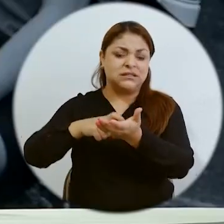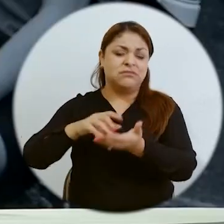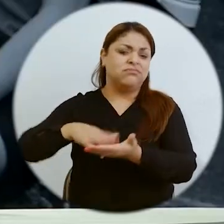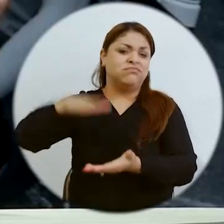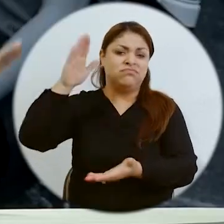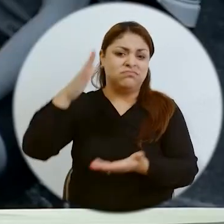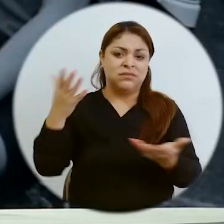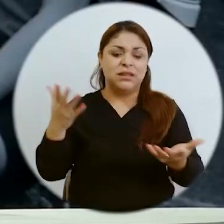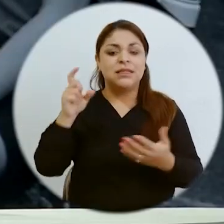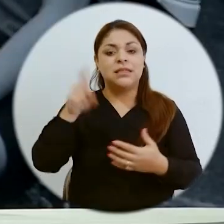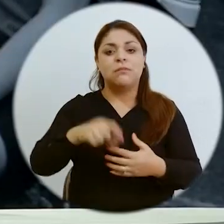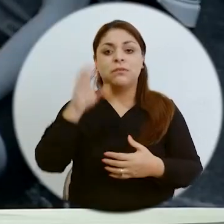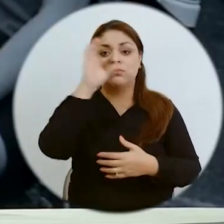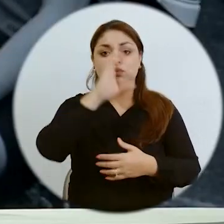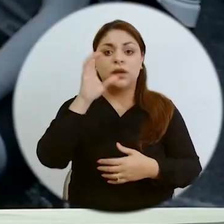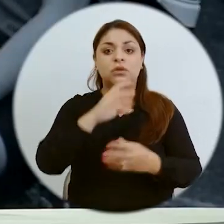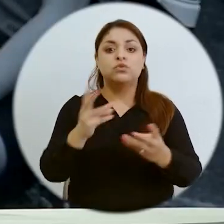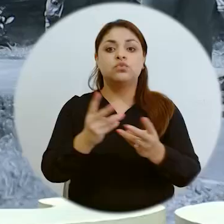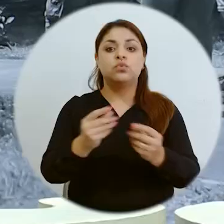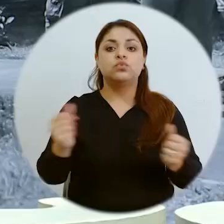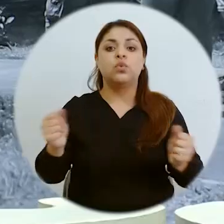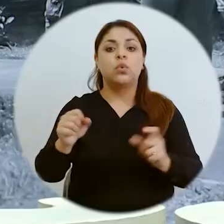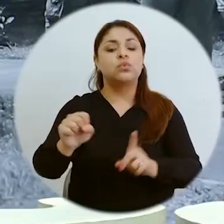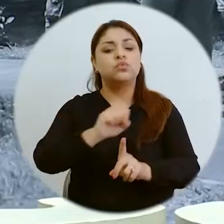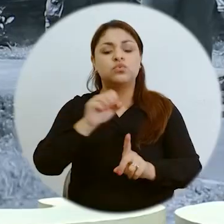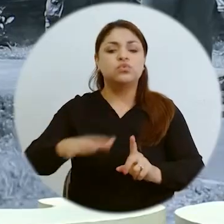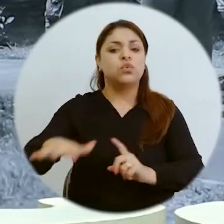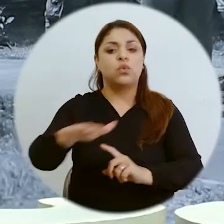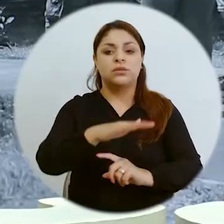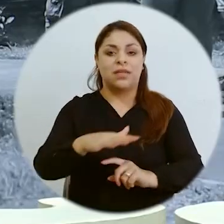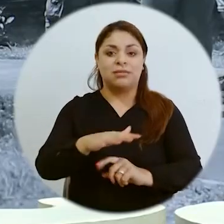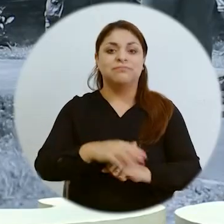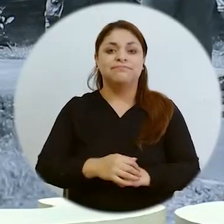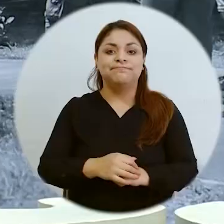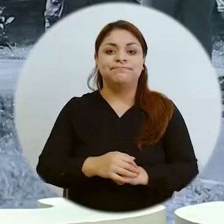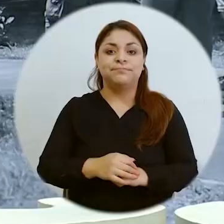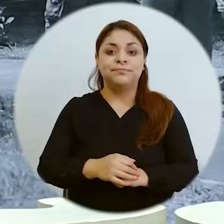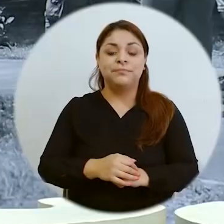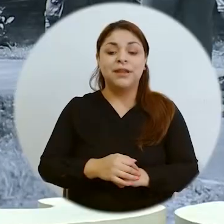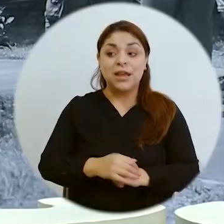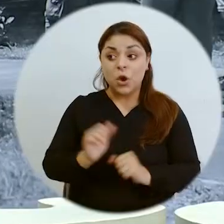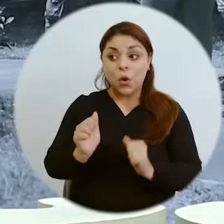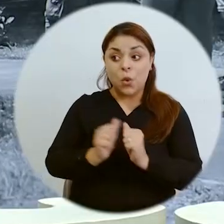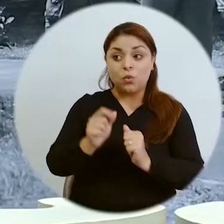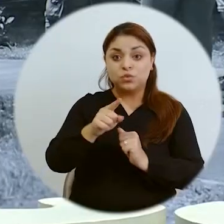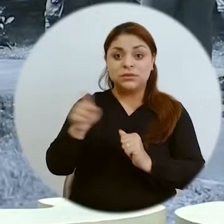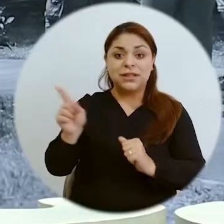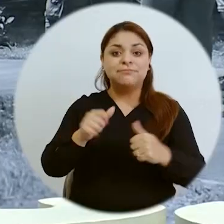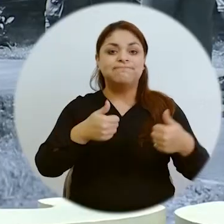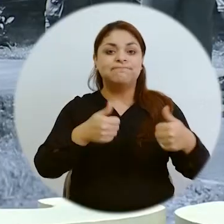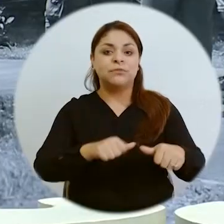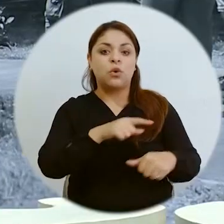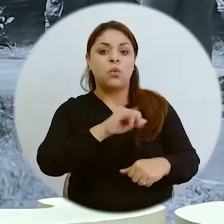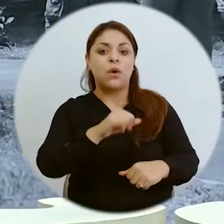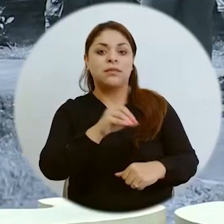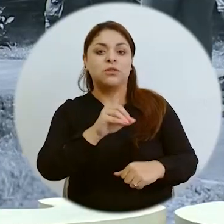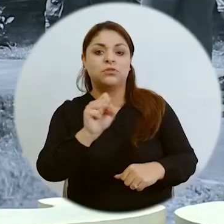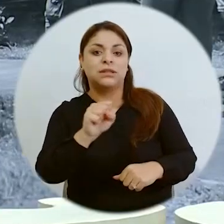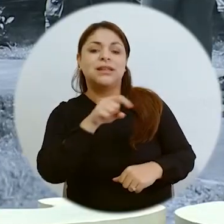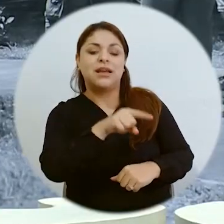solución a la sociedad entera. Con ustedes coincide Juan Diego Sánchez, a quien consultamos para este programa,